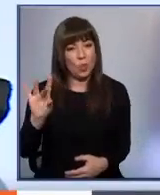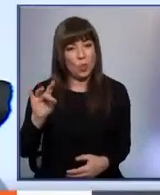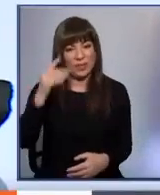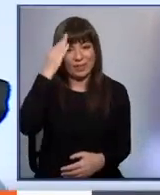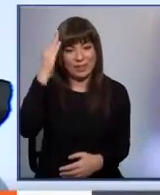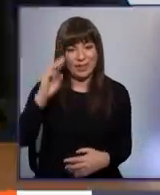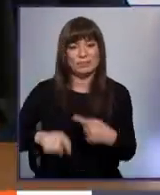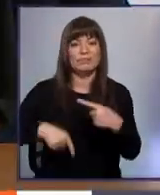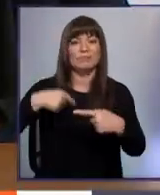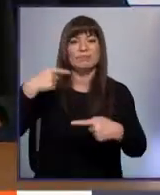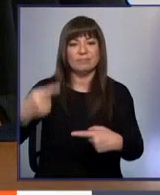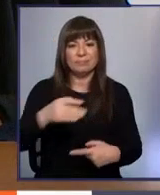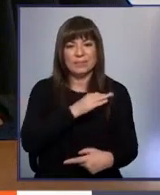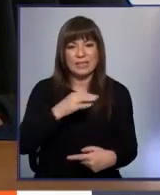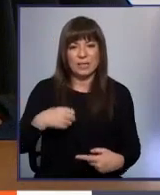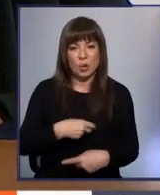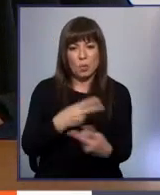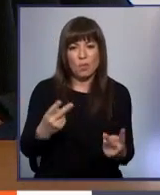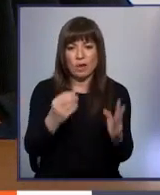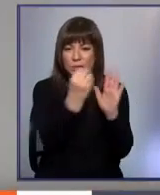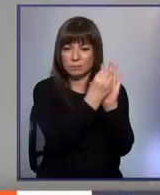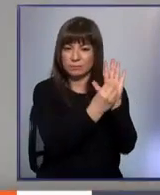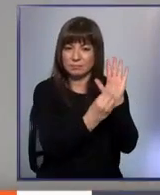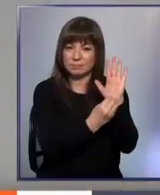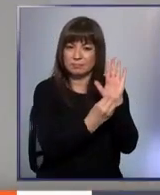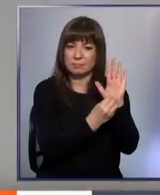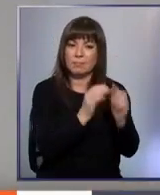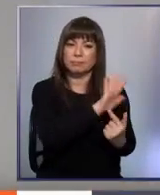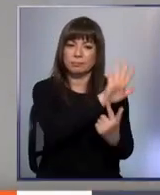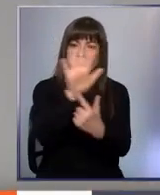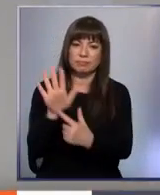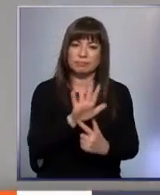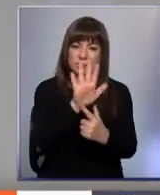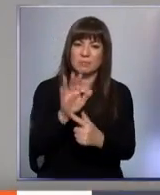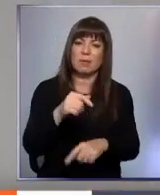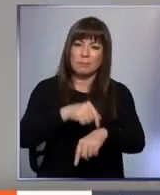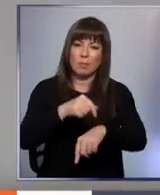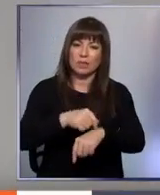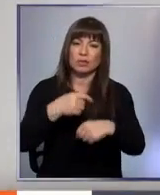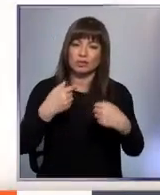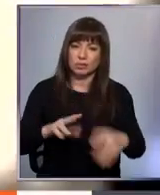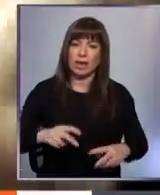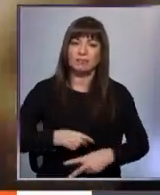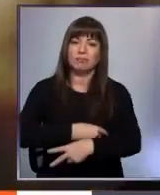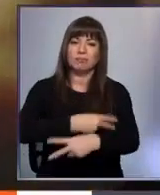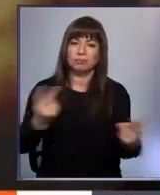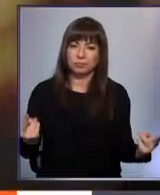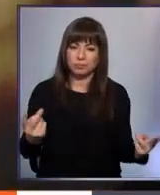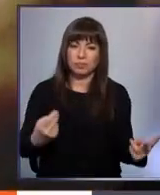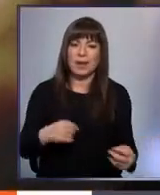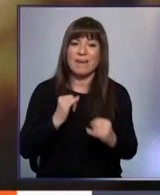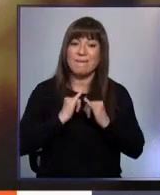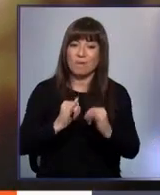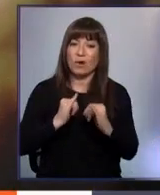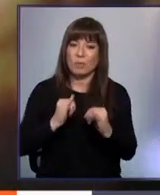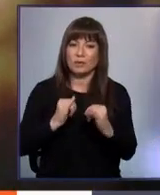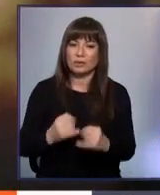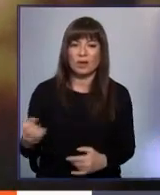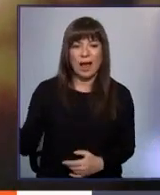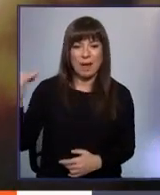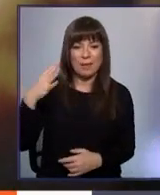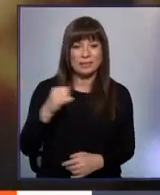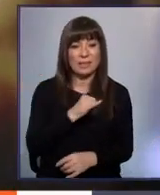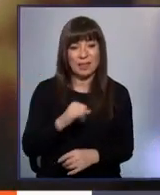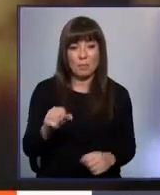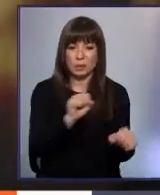Público expuso los antecedentes que existen en su contra. Llegó el momento de desmenuzar esa información, esa que comenzó a aparecer después del